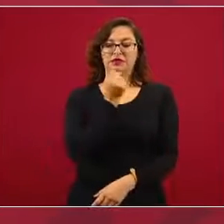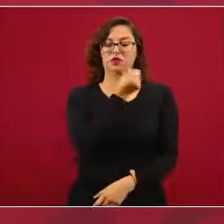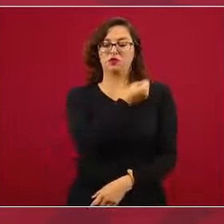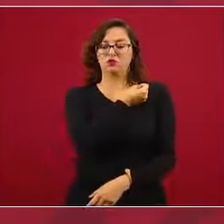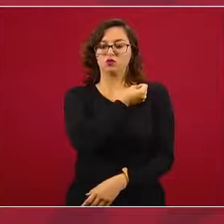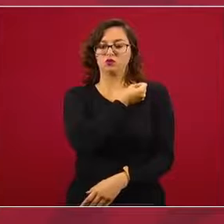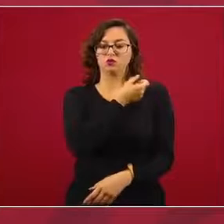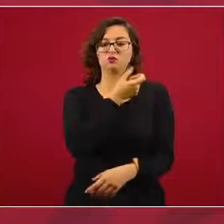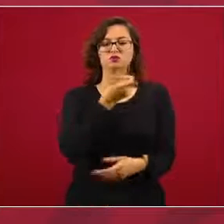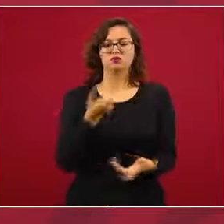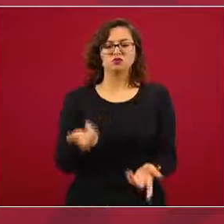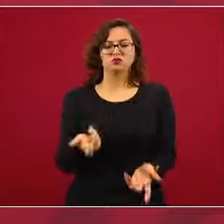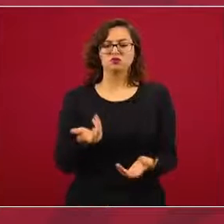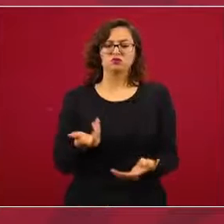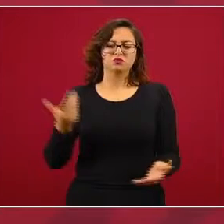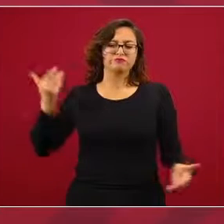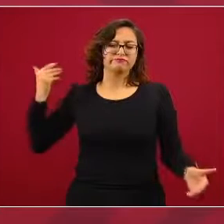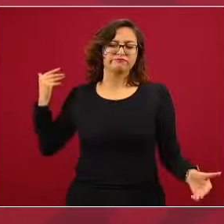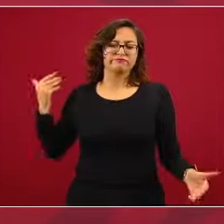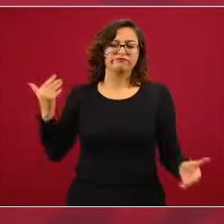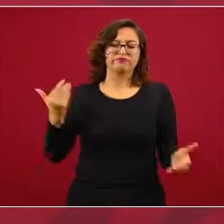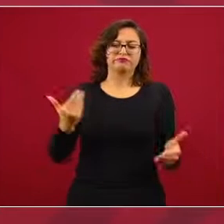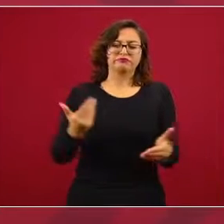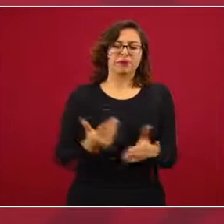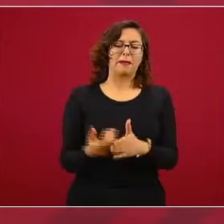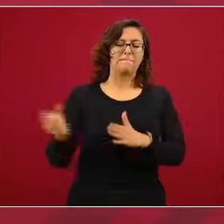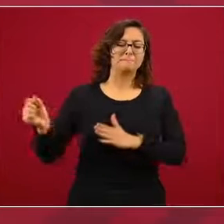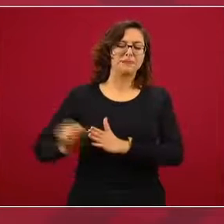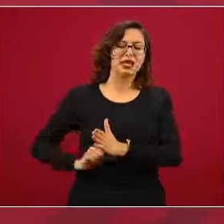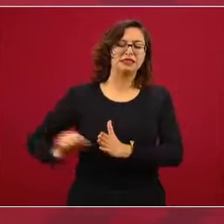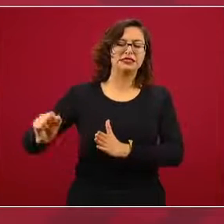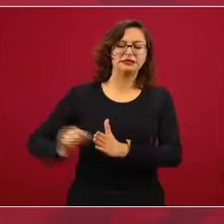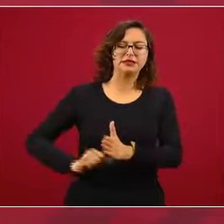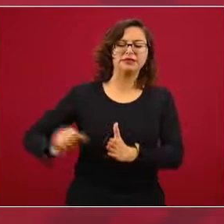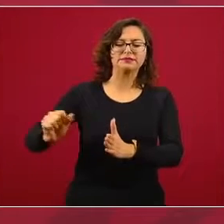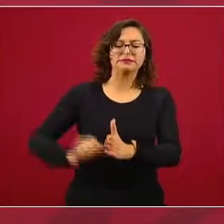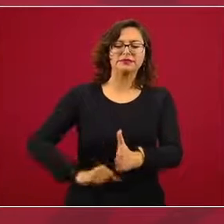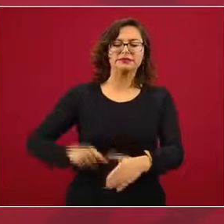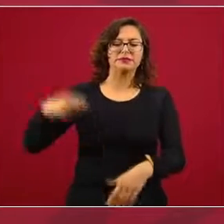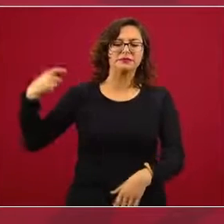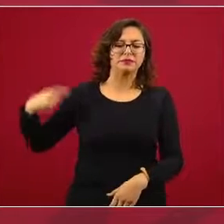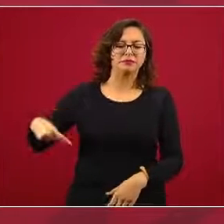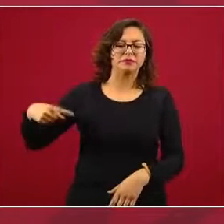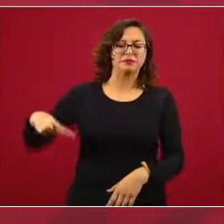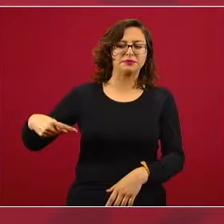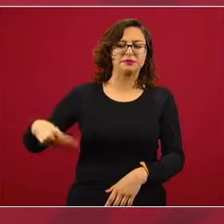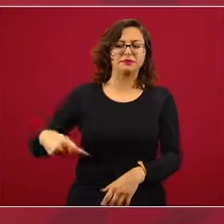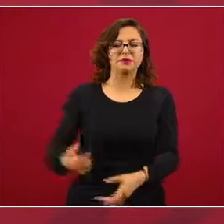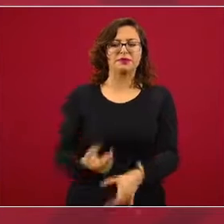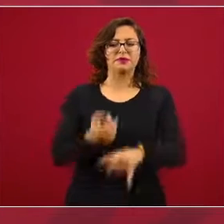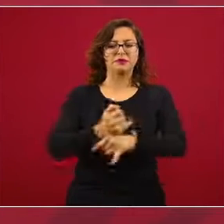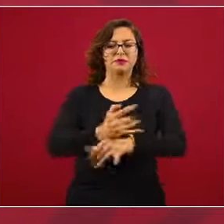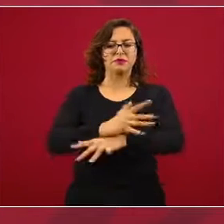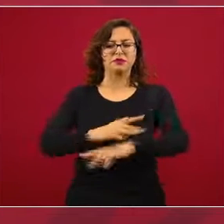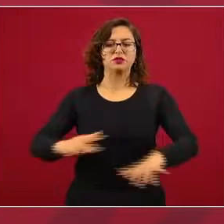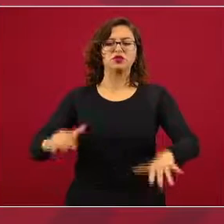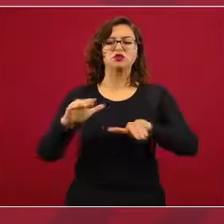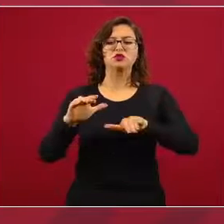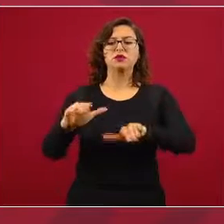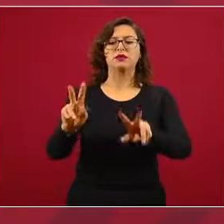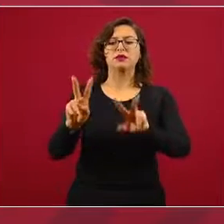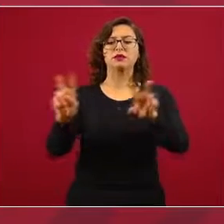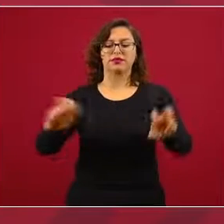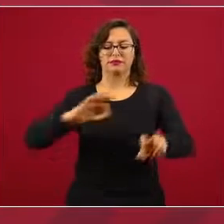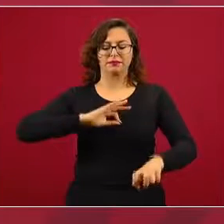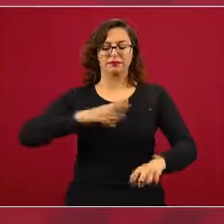que se informa desde hace meses en el seguimiento de la pandemia